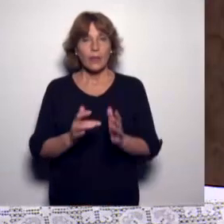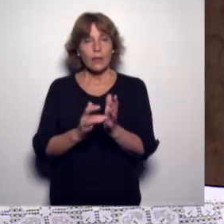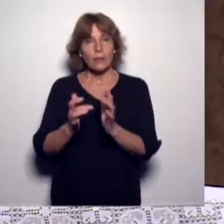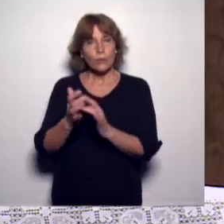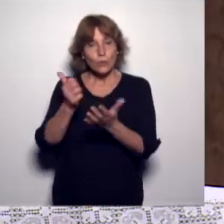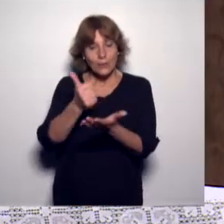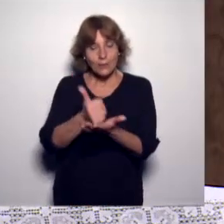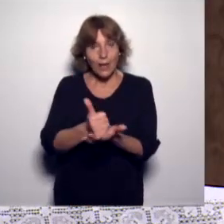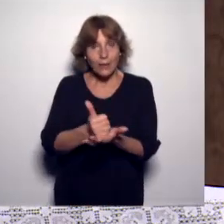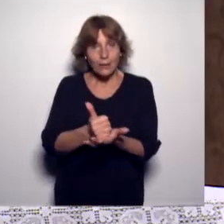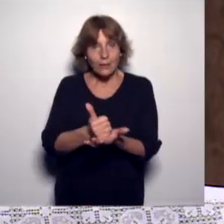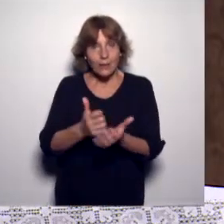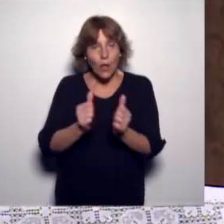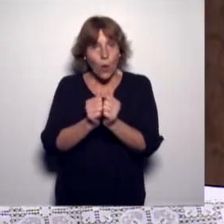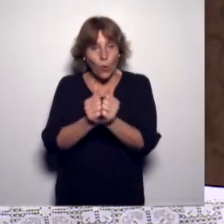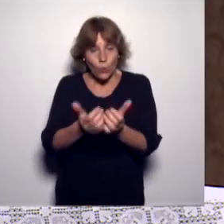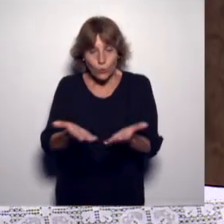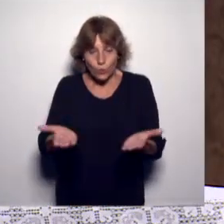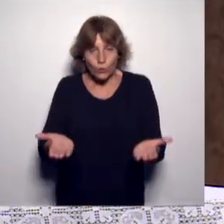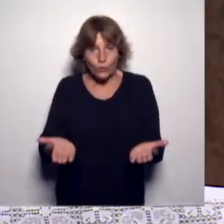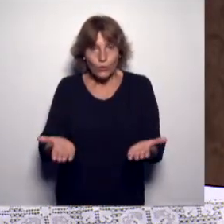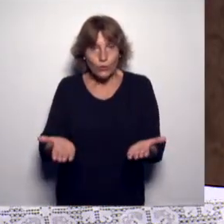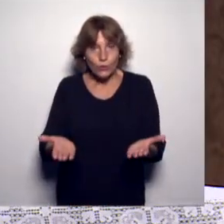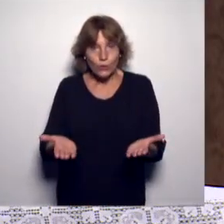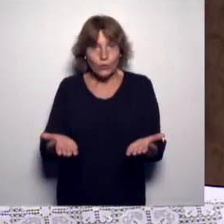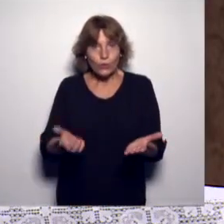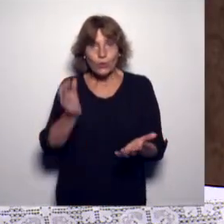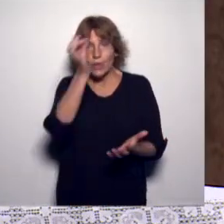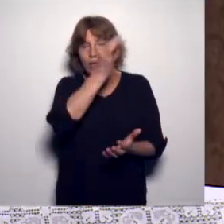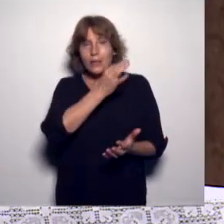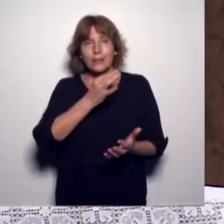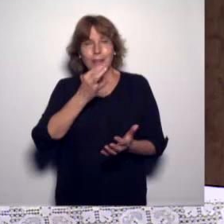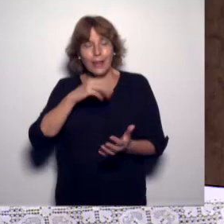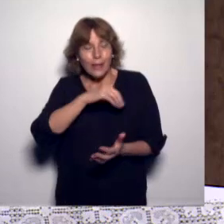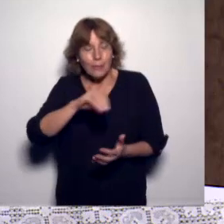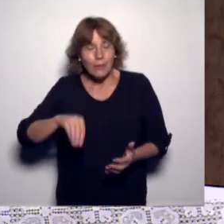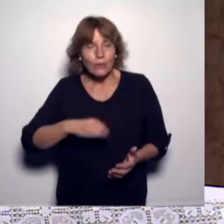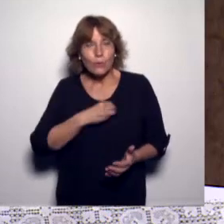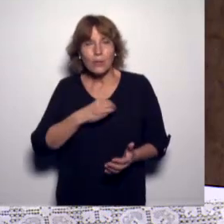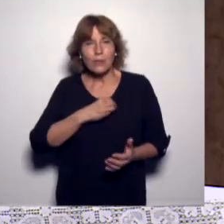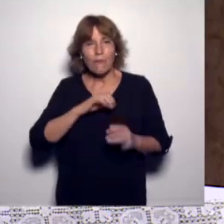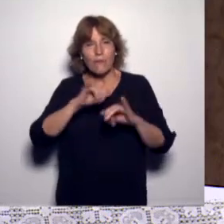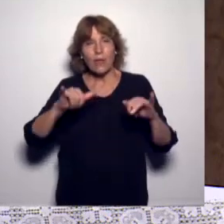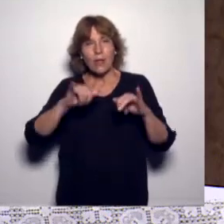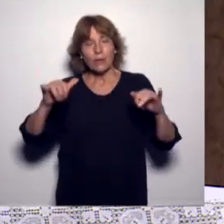Jesús está en medio nuestro. Él es el sacramento de nuestra fe.